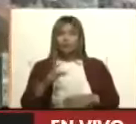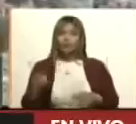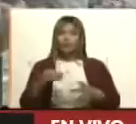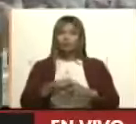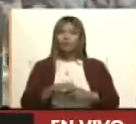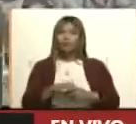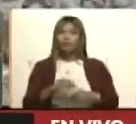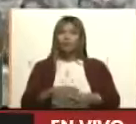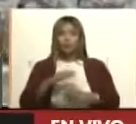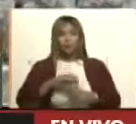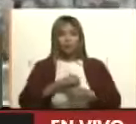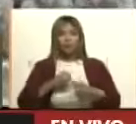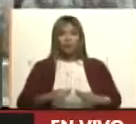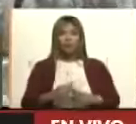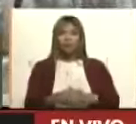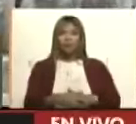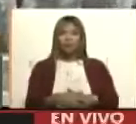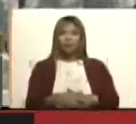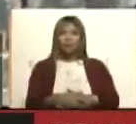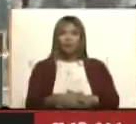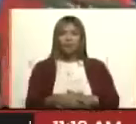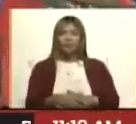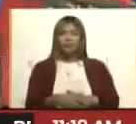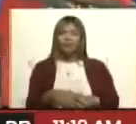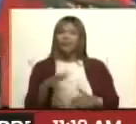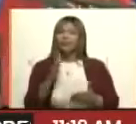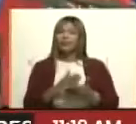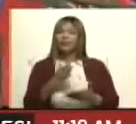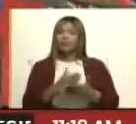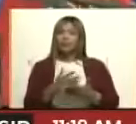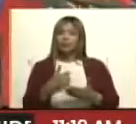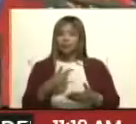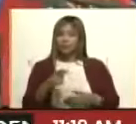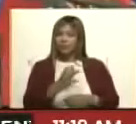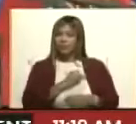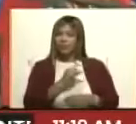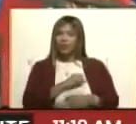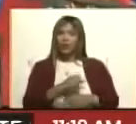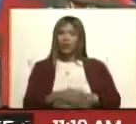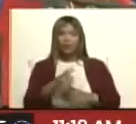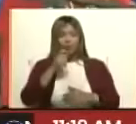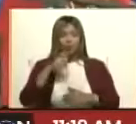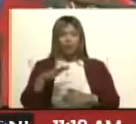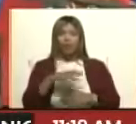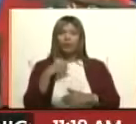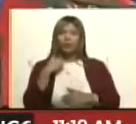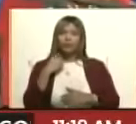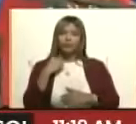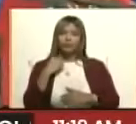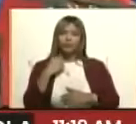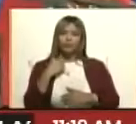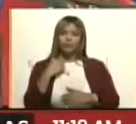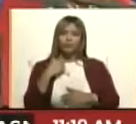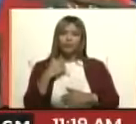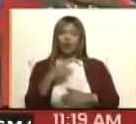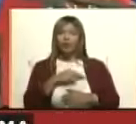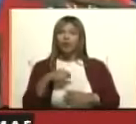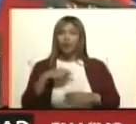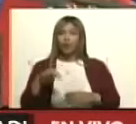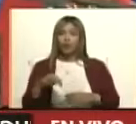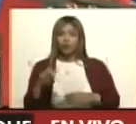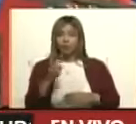Fuerza Armada Nacional Bolivariana. Siempre le tienen miedo al pueblo. Nosotros aquí en